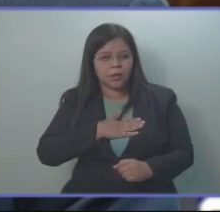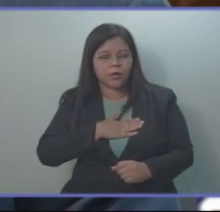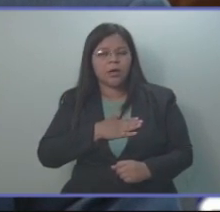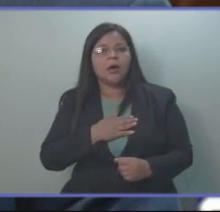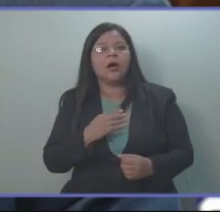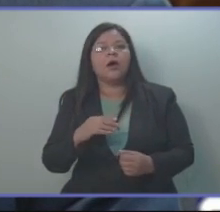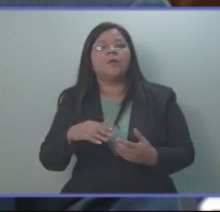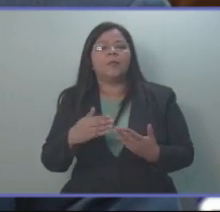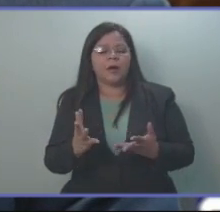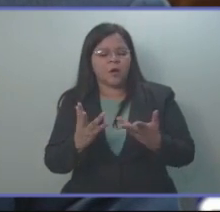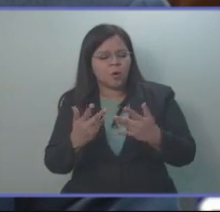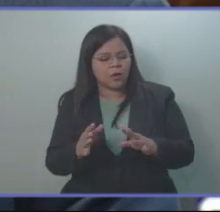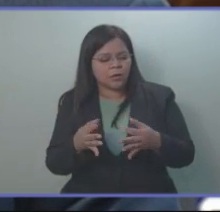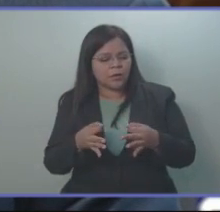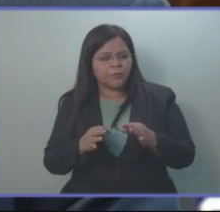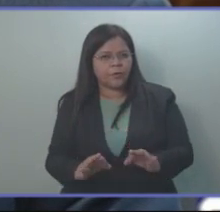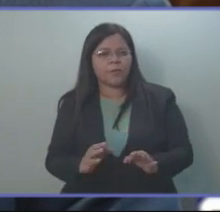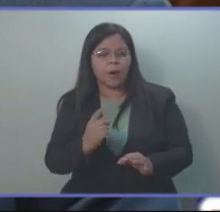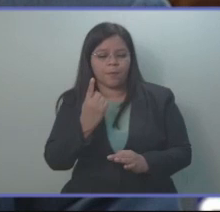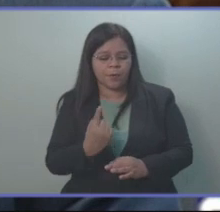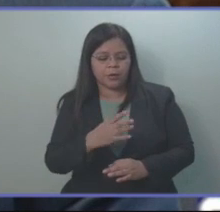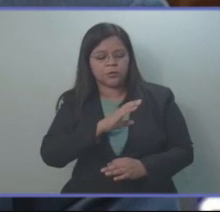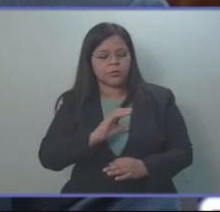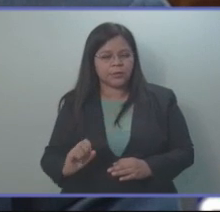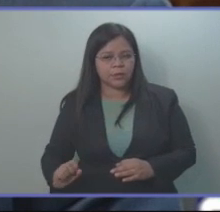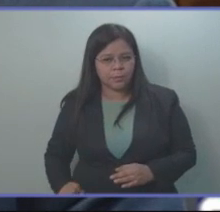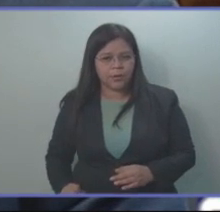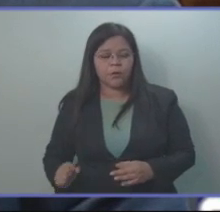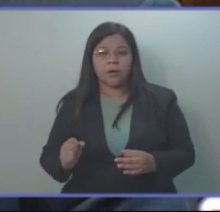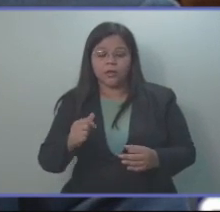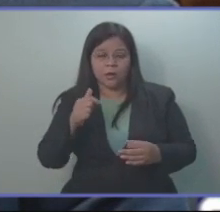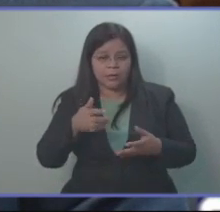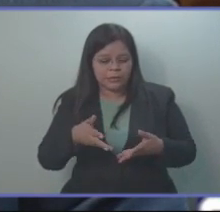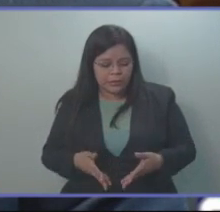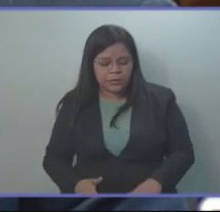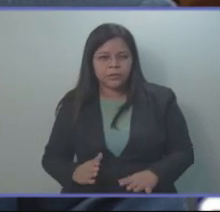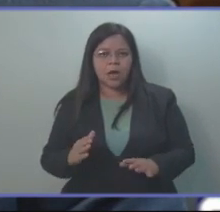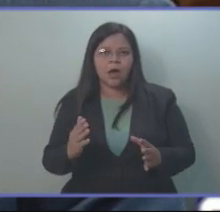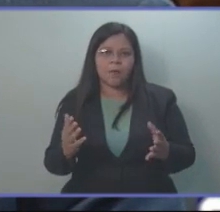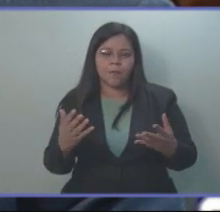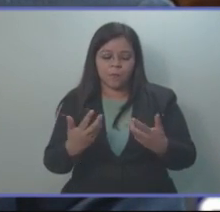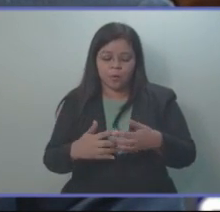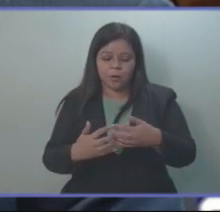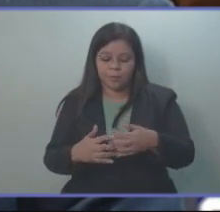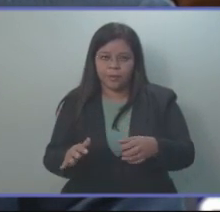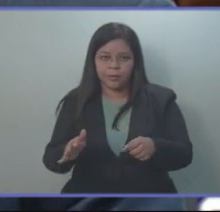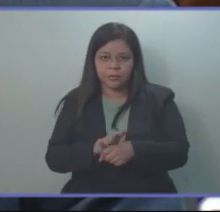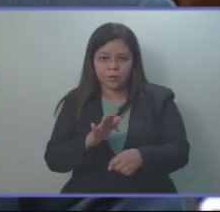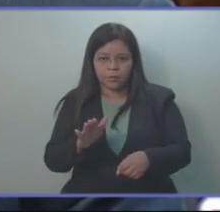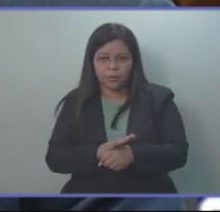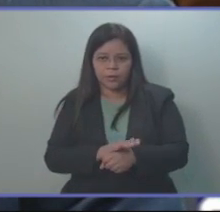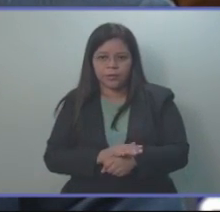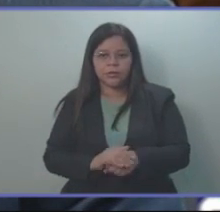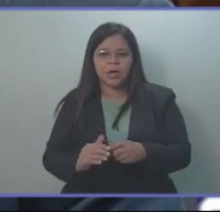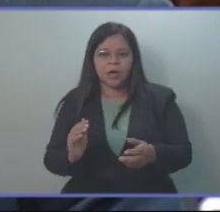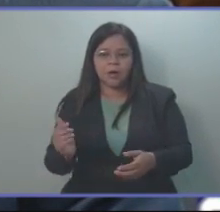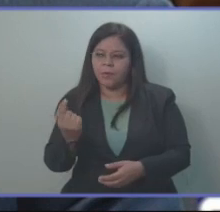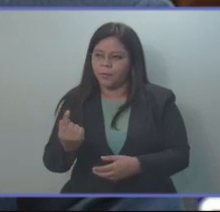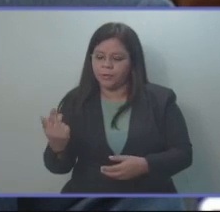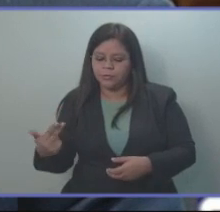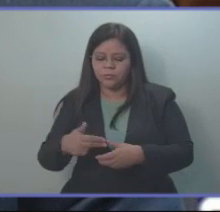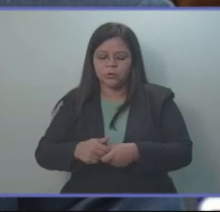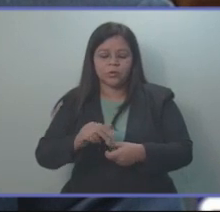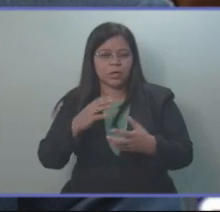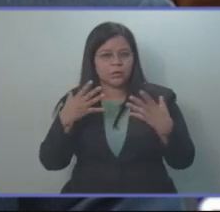obtenidos a cualquier título por salvadoreños de nacimiento, por sociedades integradas en su totalidad, por socios salvadoreños